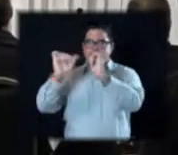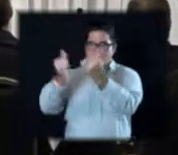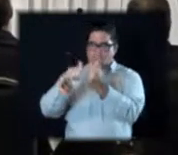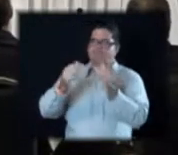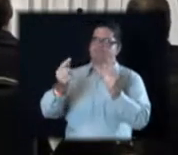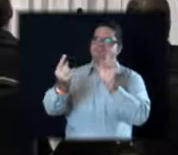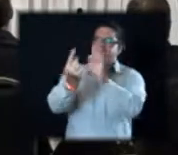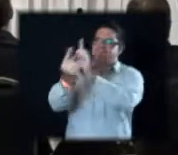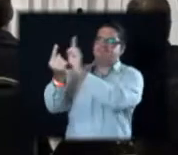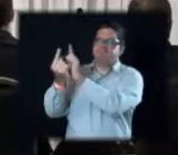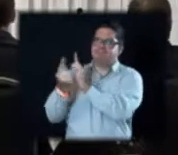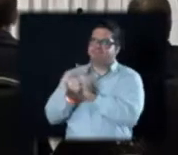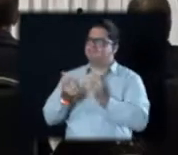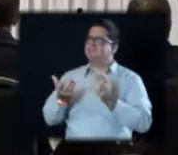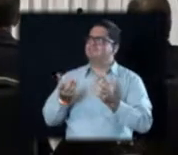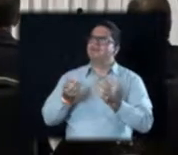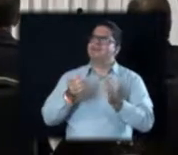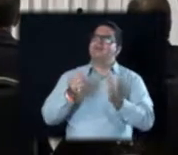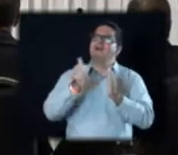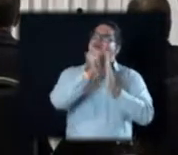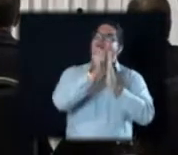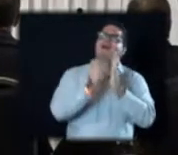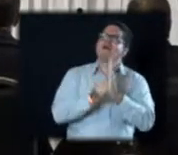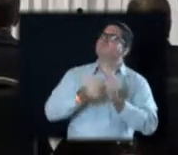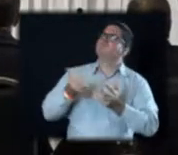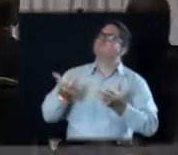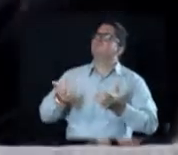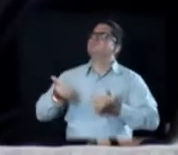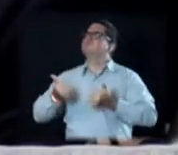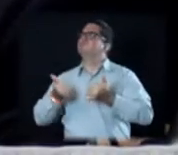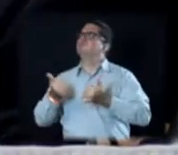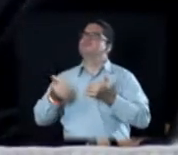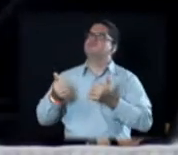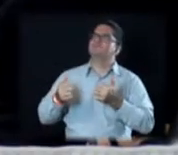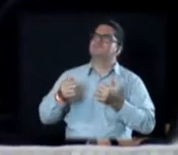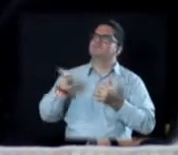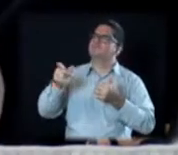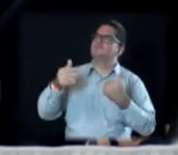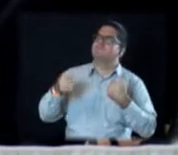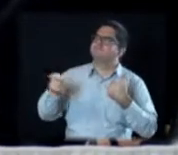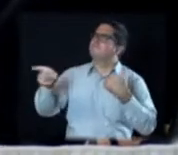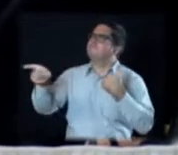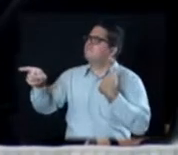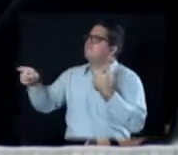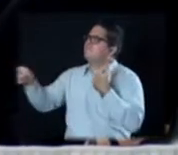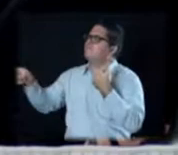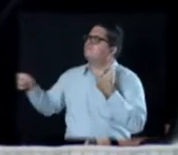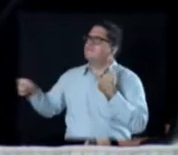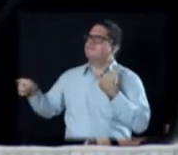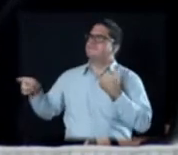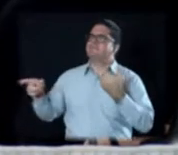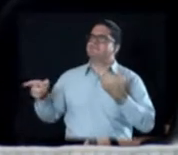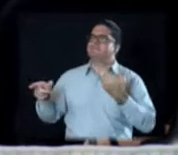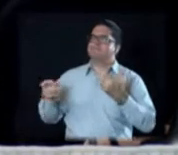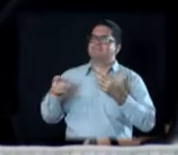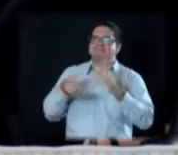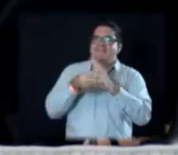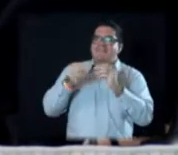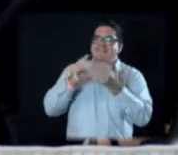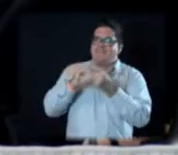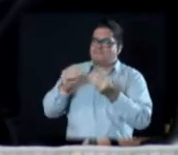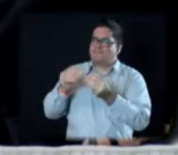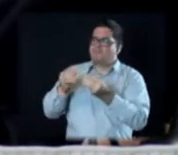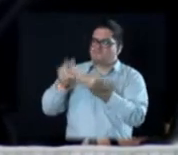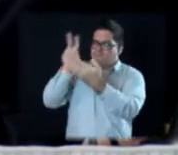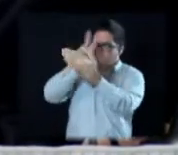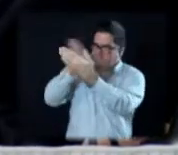distintas agencias y ellos les dijeron a ustedes cuáles cuentas bancarias tenían y entonces fueron a los bancos para tener acceso a la información sobre